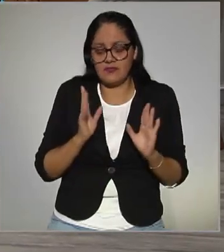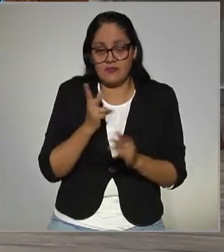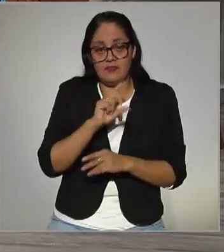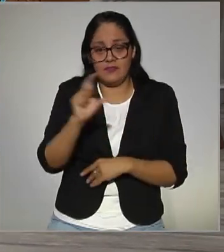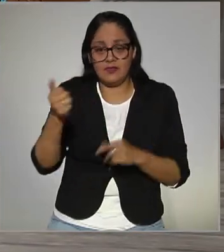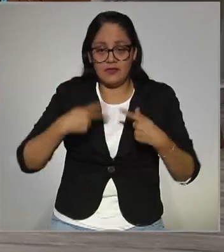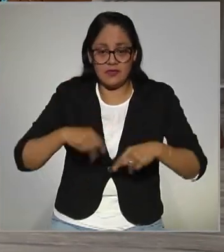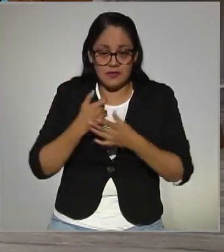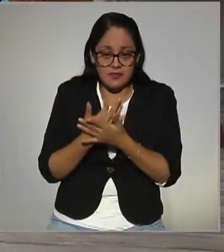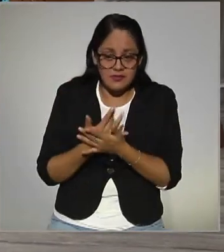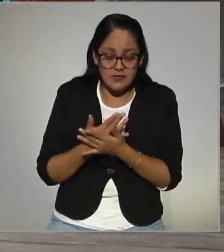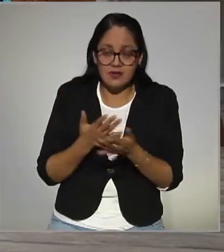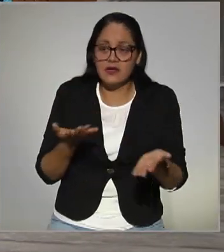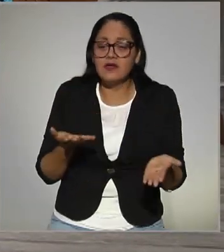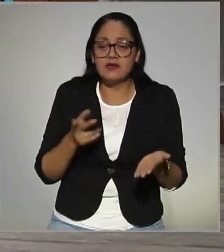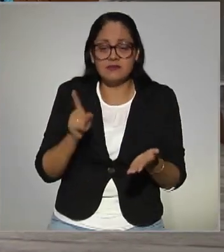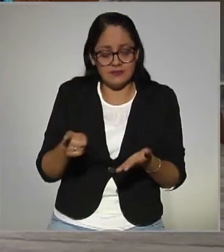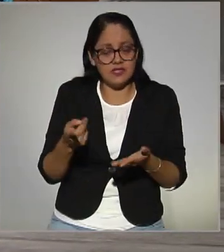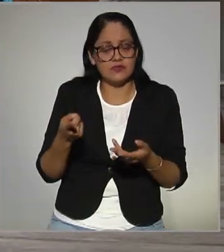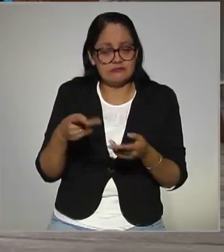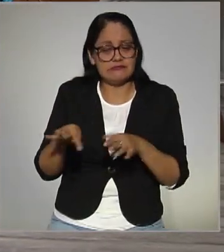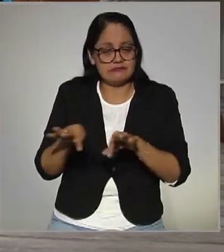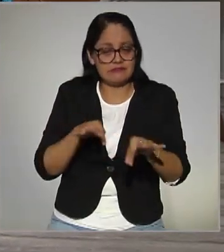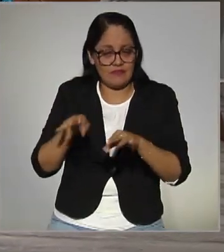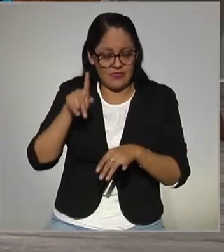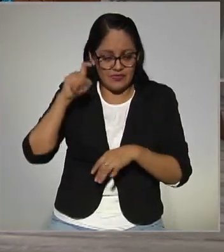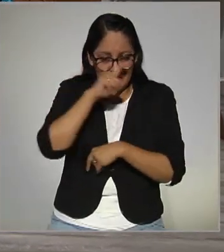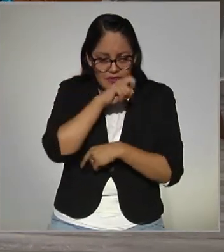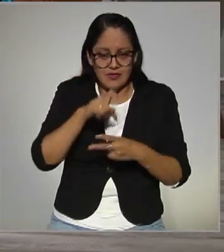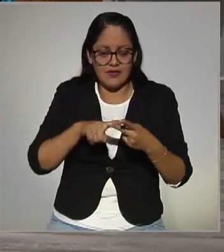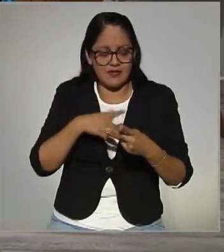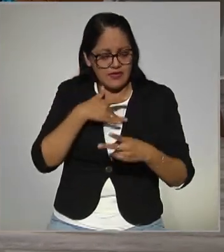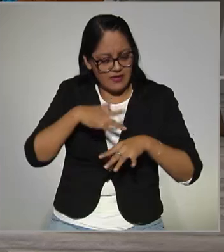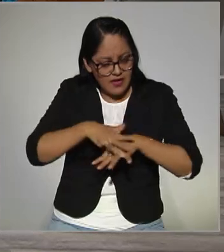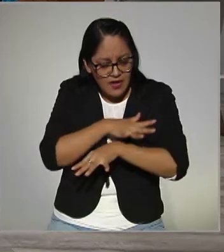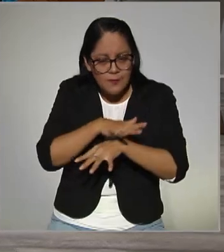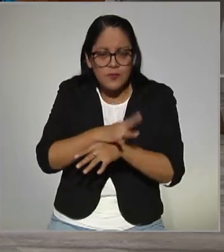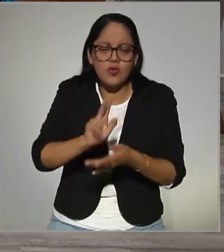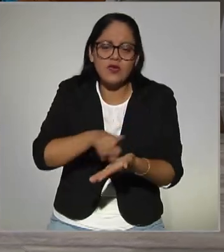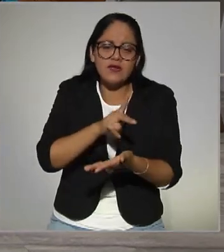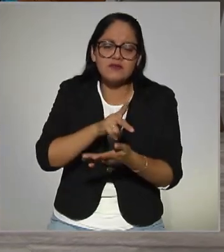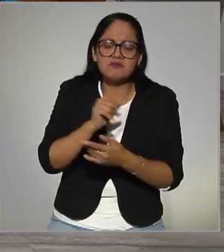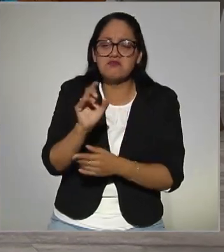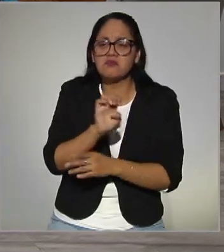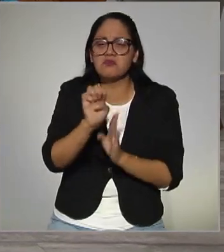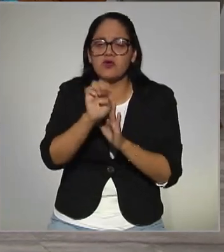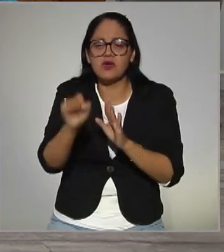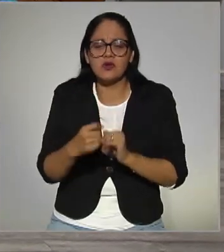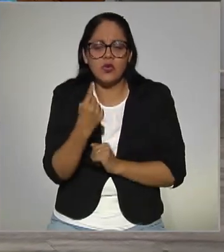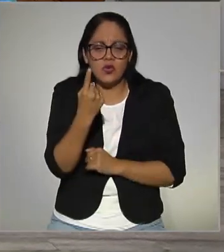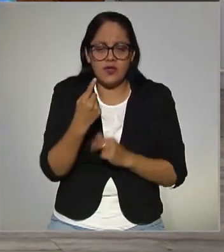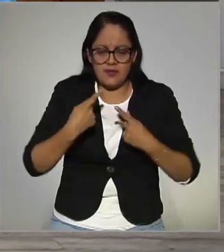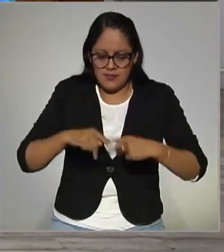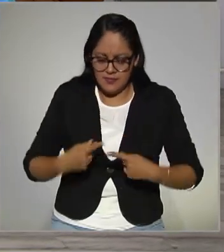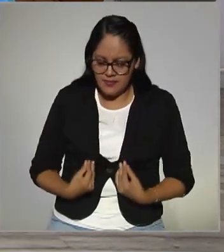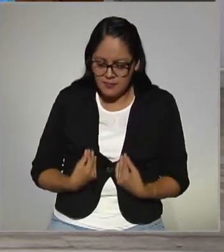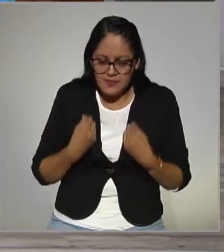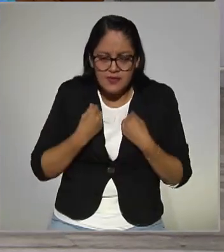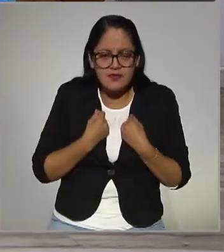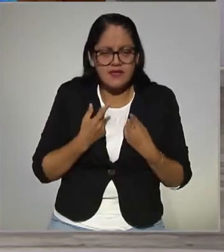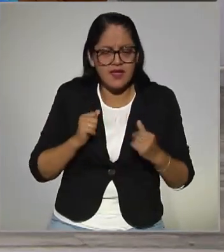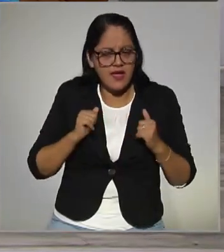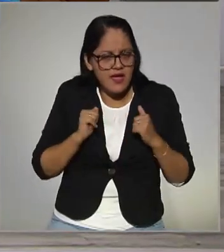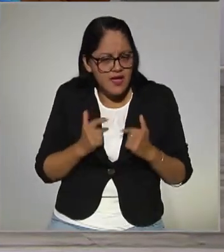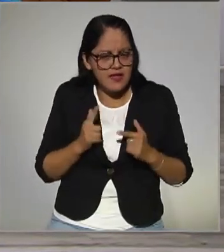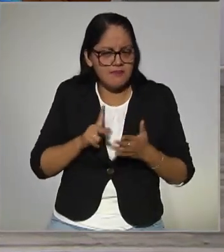estaba, ¿no? Pero sí es un trabajo de elaboración, de resignificación, de una relectura. O sea, uno puede tener una misma escena en la vida de algo que uno puede